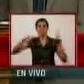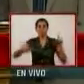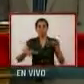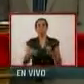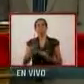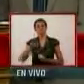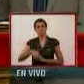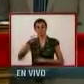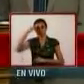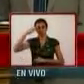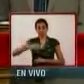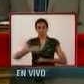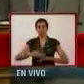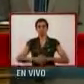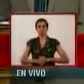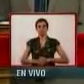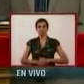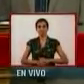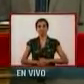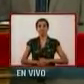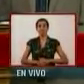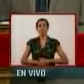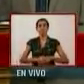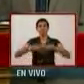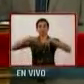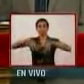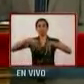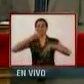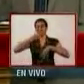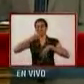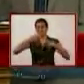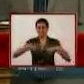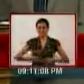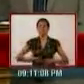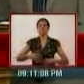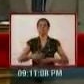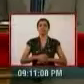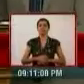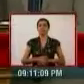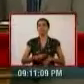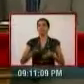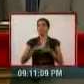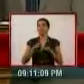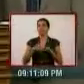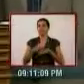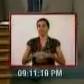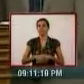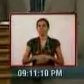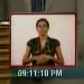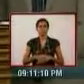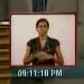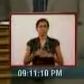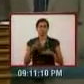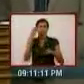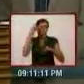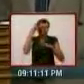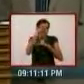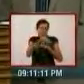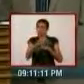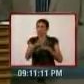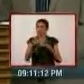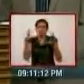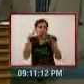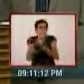Fuerza Armada Nacional Bolivariana, a la Milicia Nacional Bolivariana, porque se metieron monte adentro en medio de